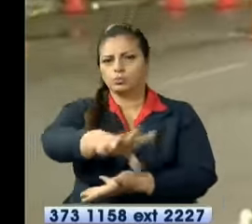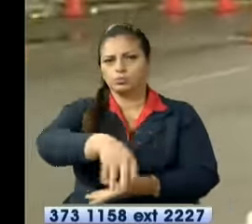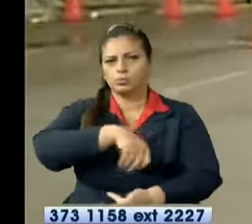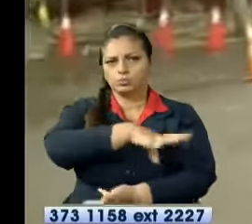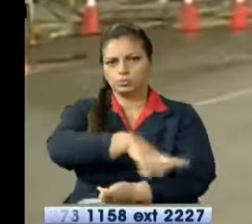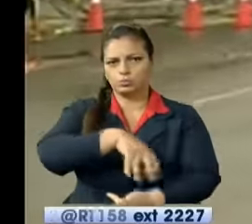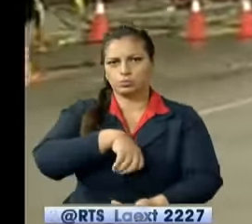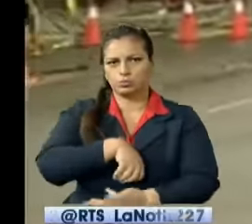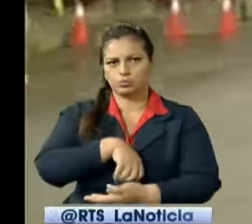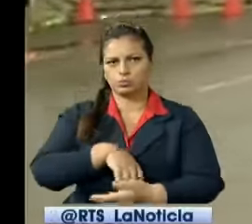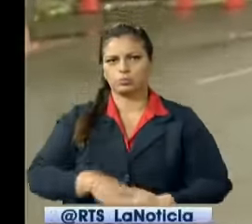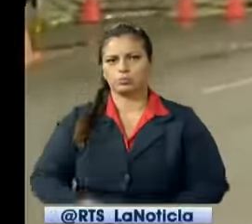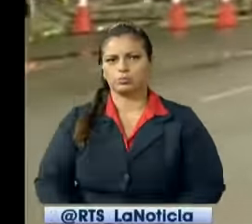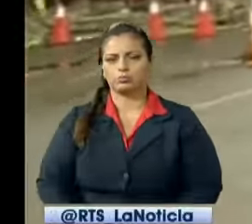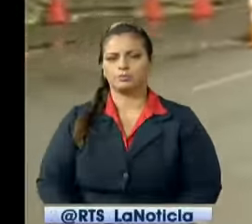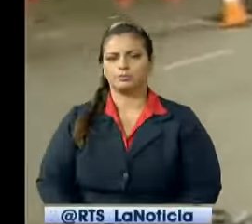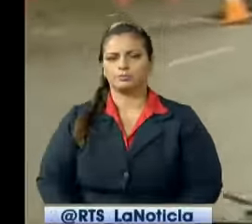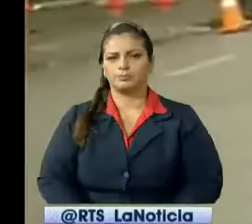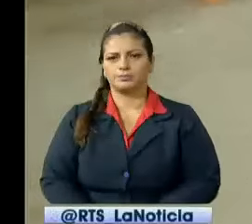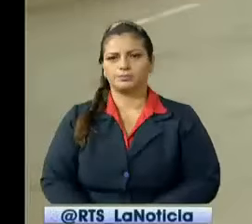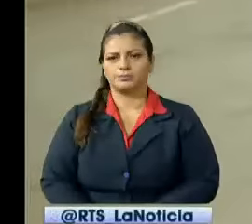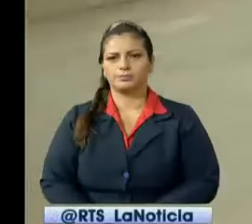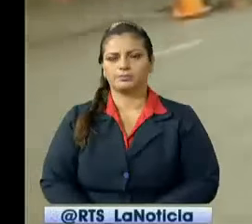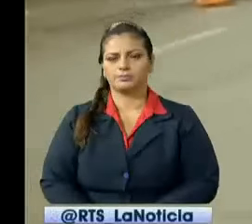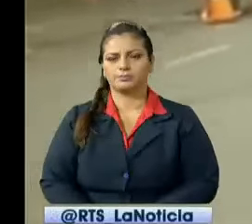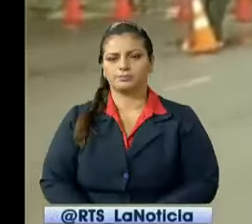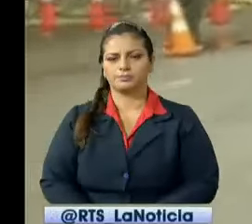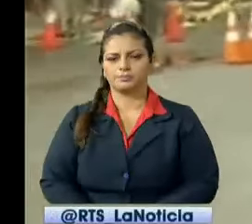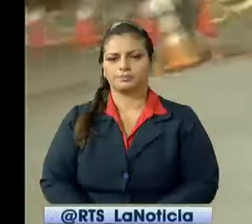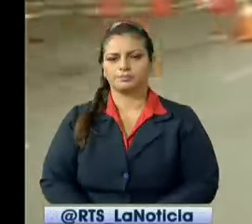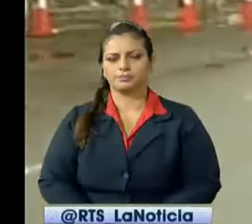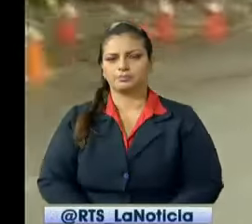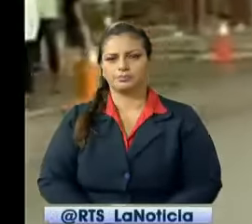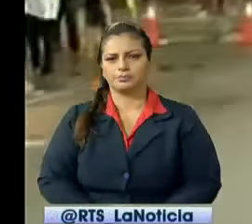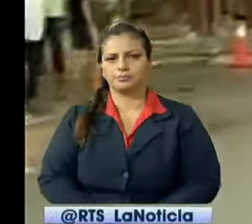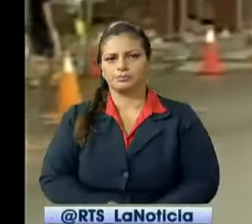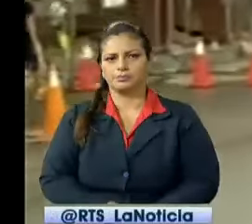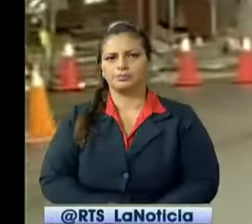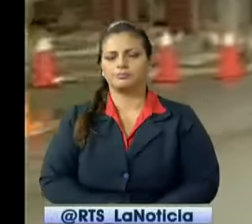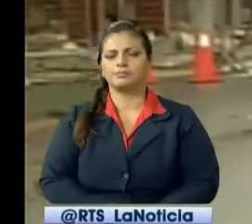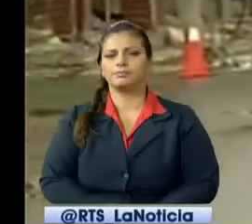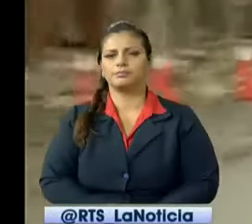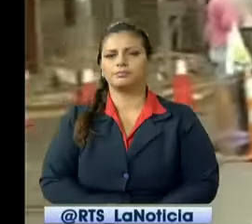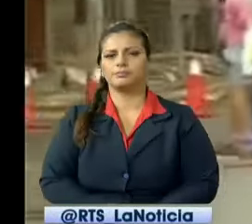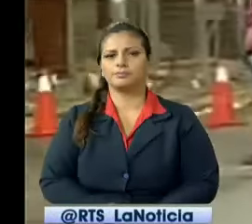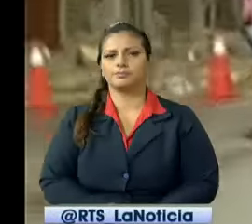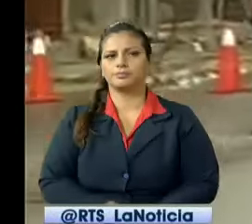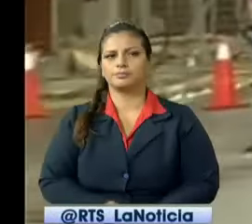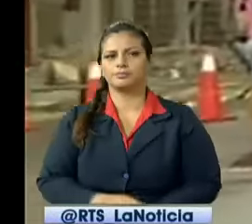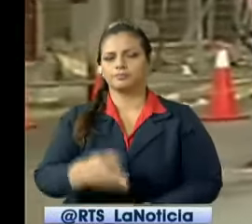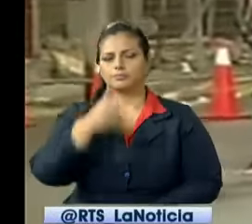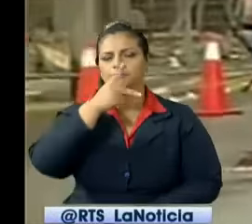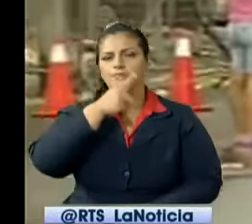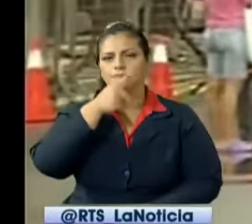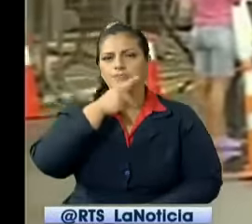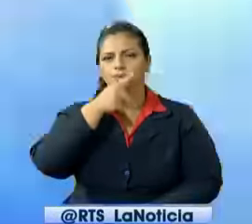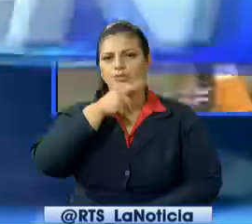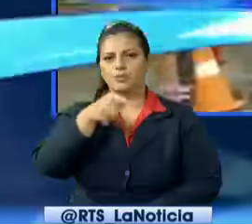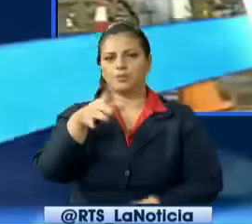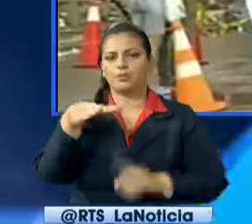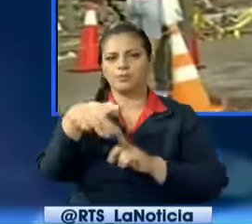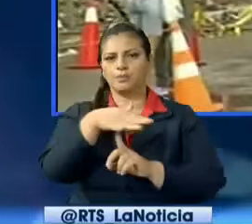a la zona cero a esta hora. Rosalena y Hugo, hasta el momento, esto es lo que se está observando por acá desde el